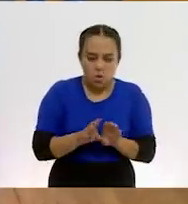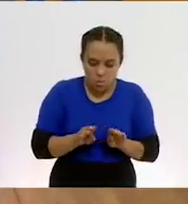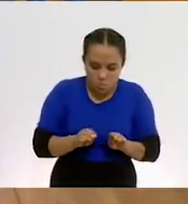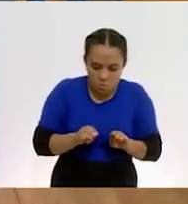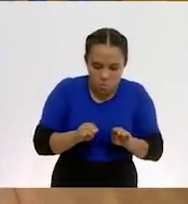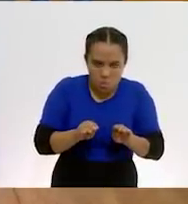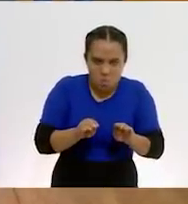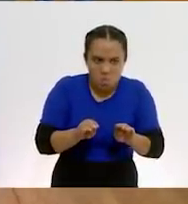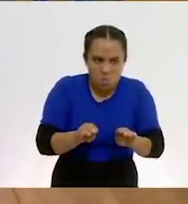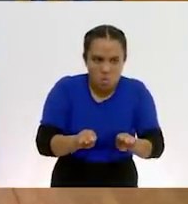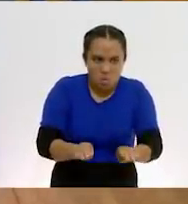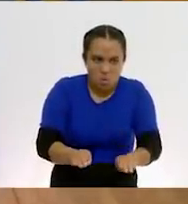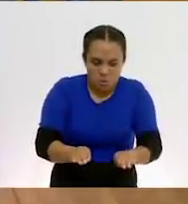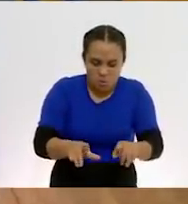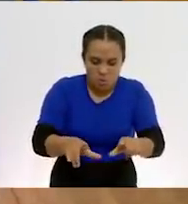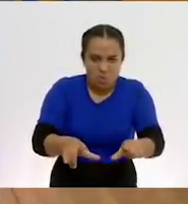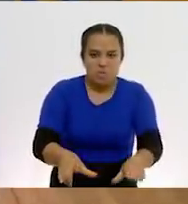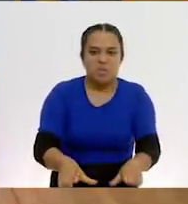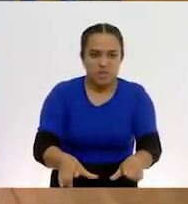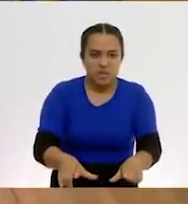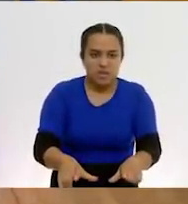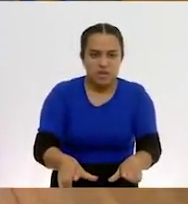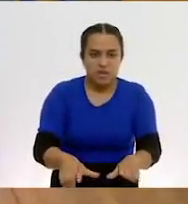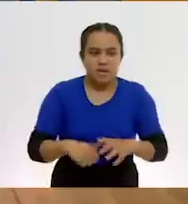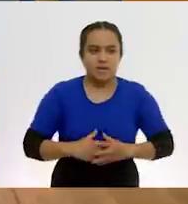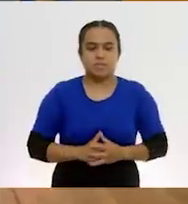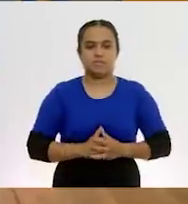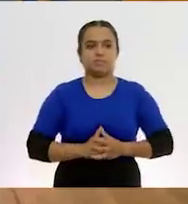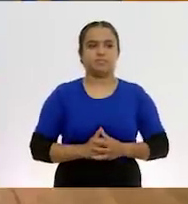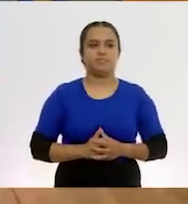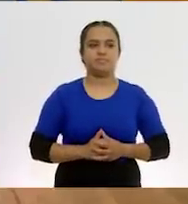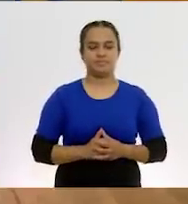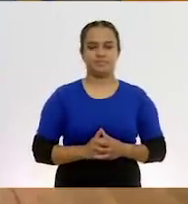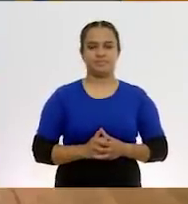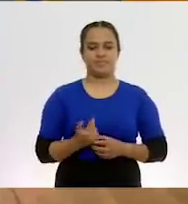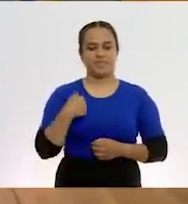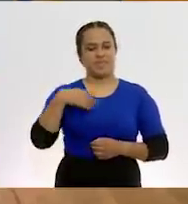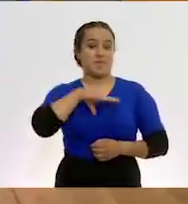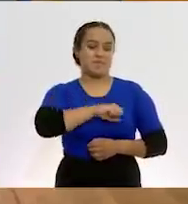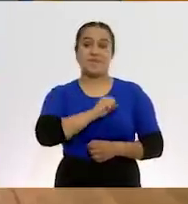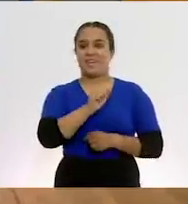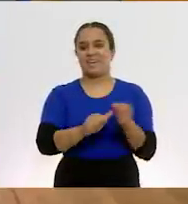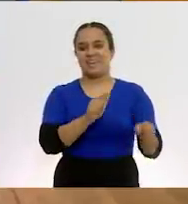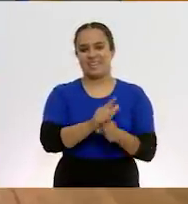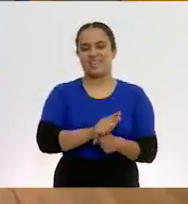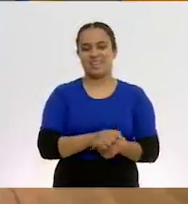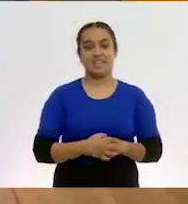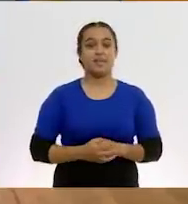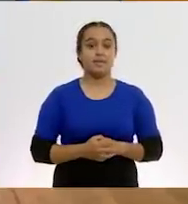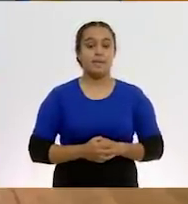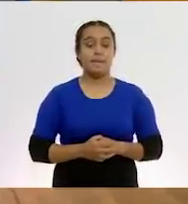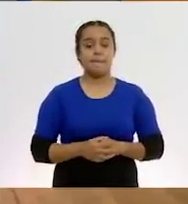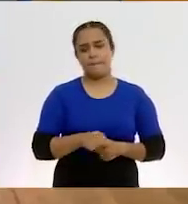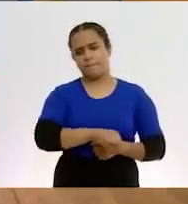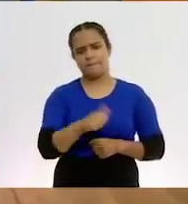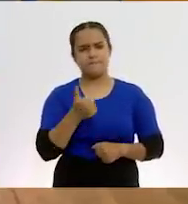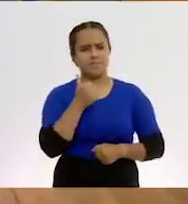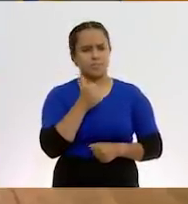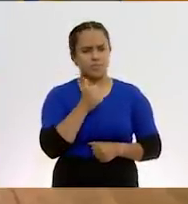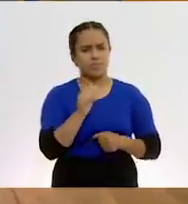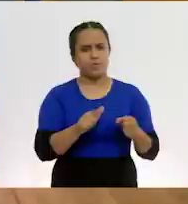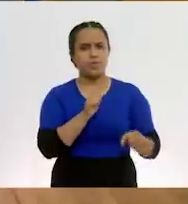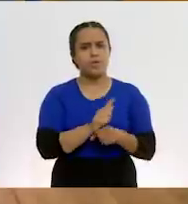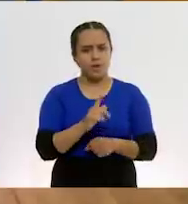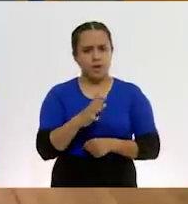colocar esta ficha. Me encanta el jaguar. Tenemos otro animal. Tenemos